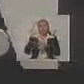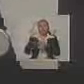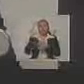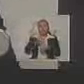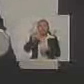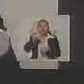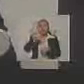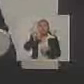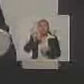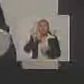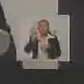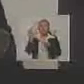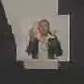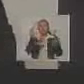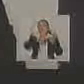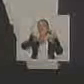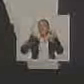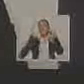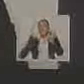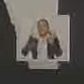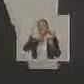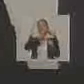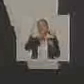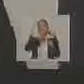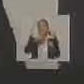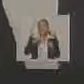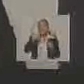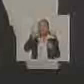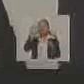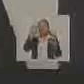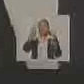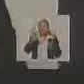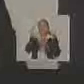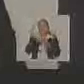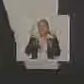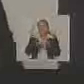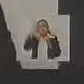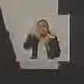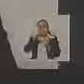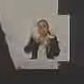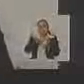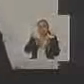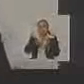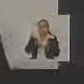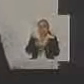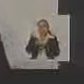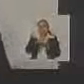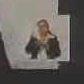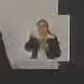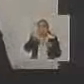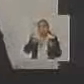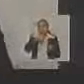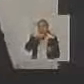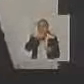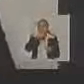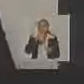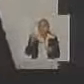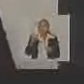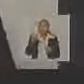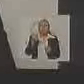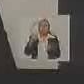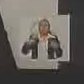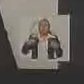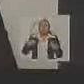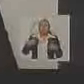los adultos mayores. He presentado 10 acciones concretas para ayudarlos. Lo primero es garantizar un programa que genere una